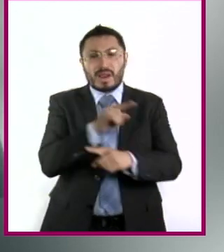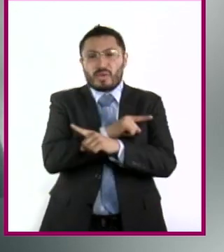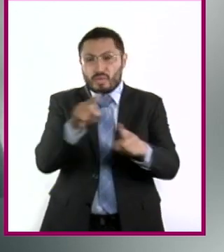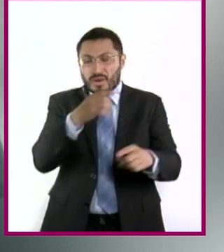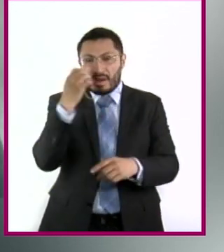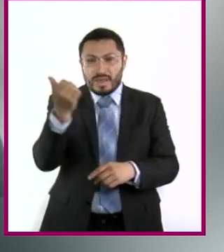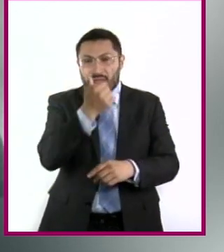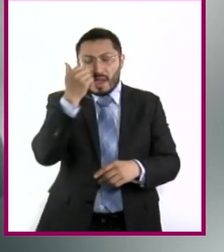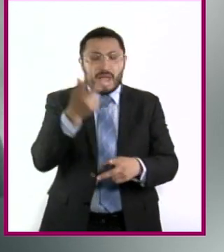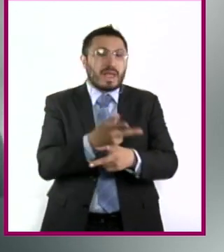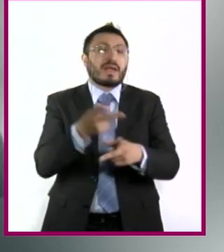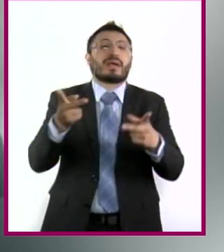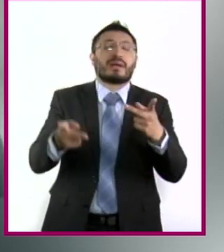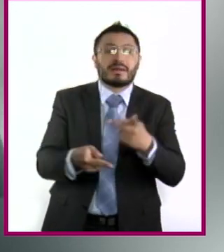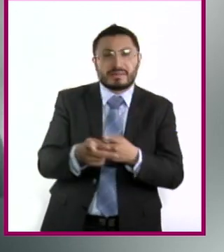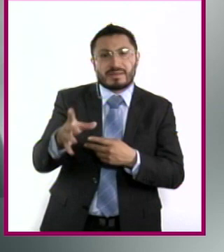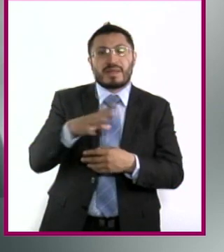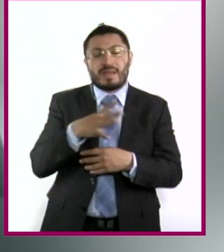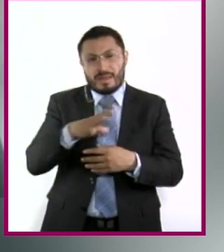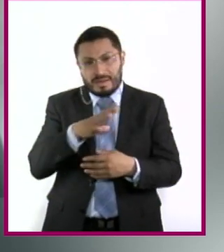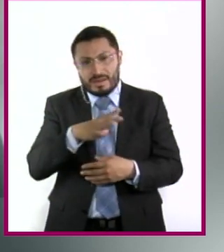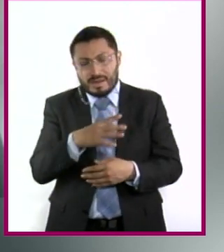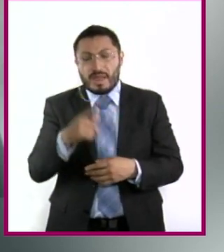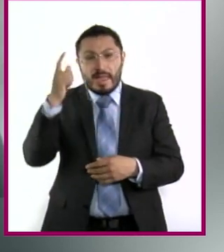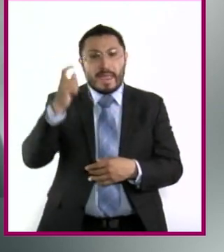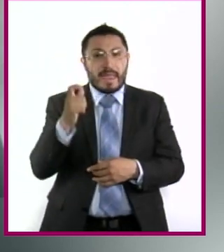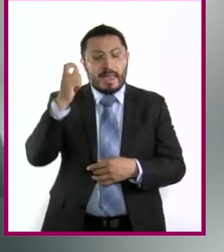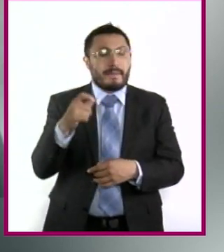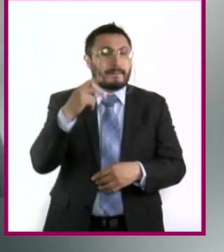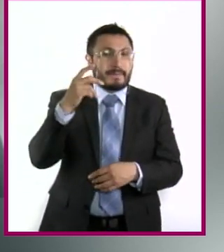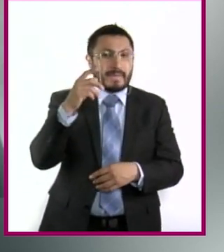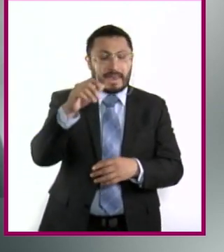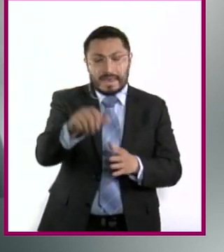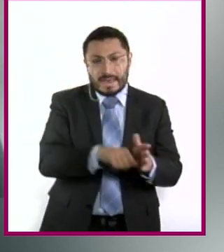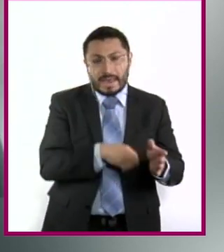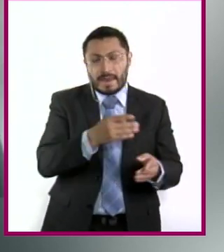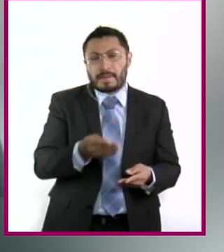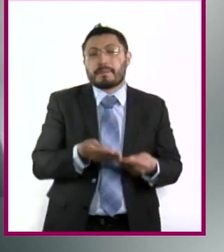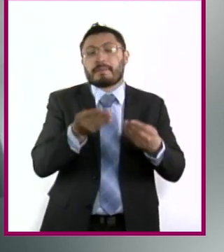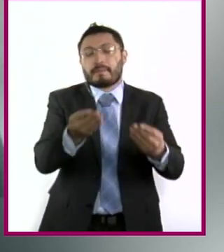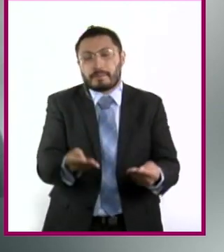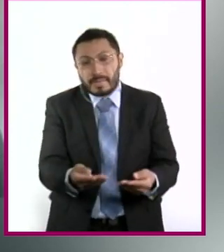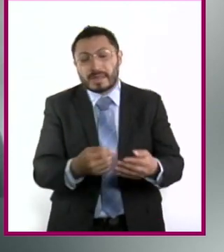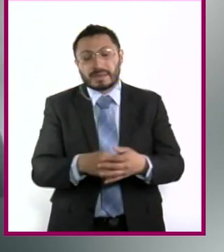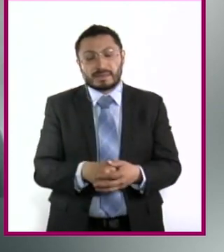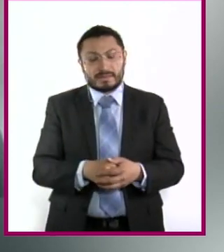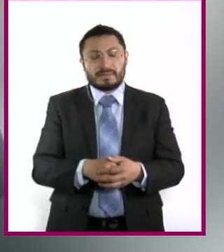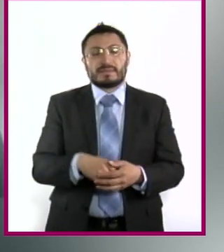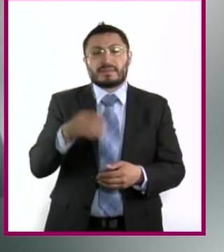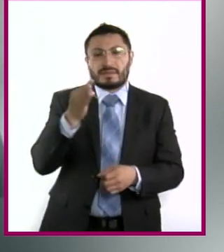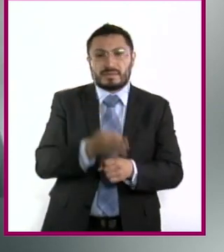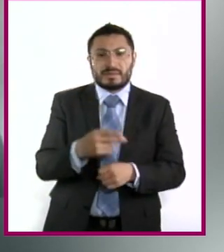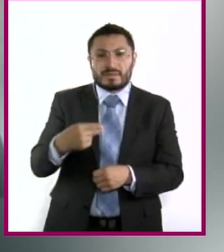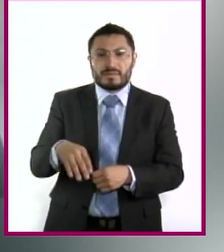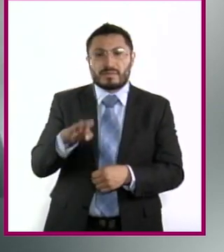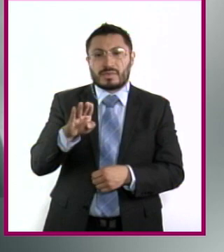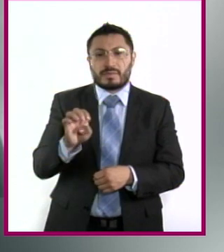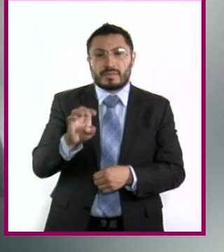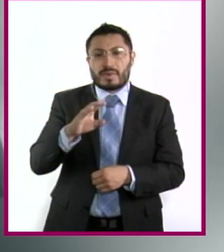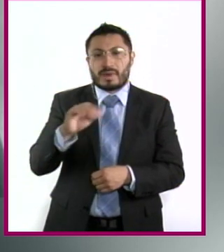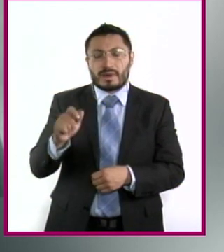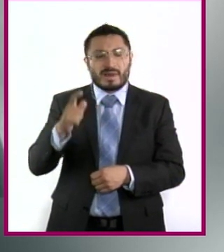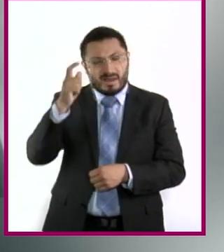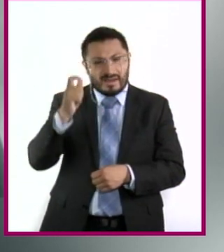estudiantes de preparatoria están recibiendo una beca mensual, una beca que ahora mismo se denomina beca Benito Juárez